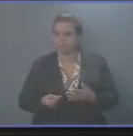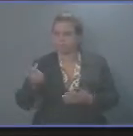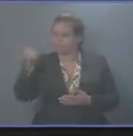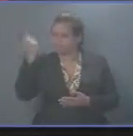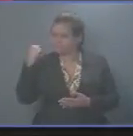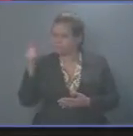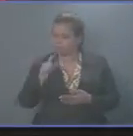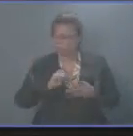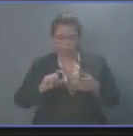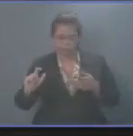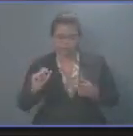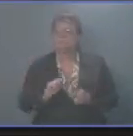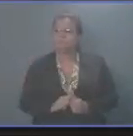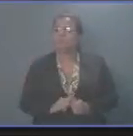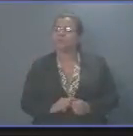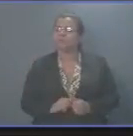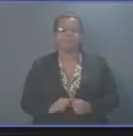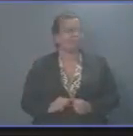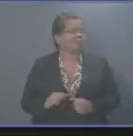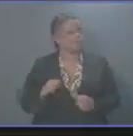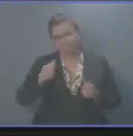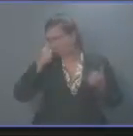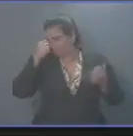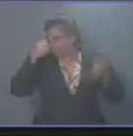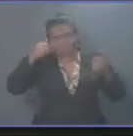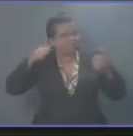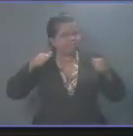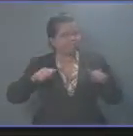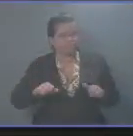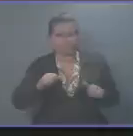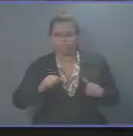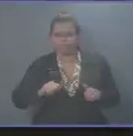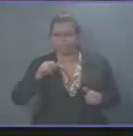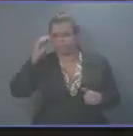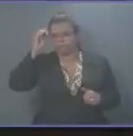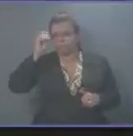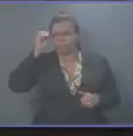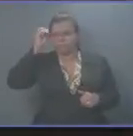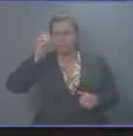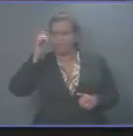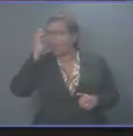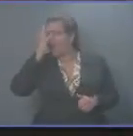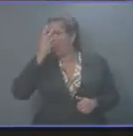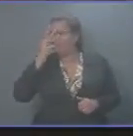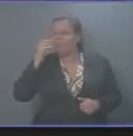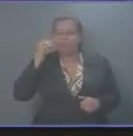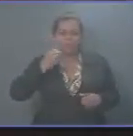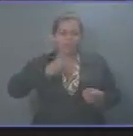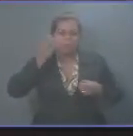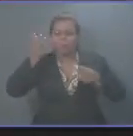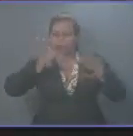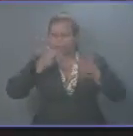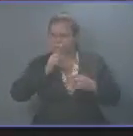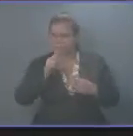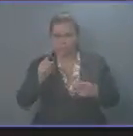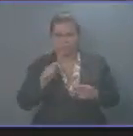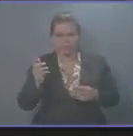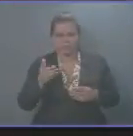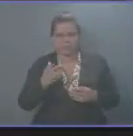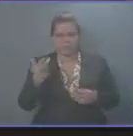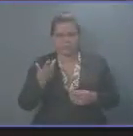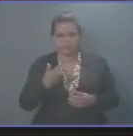pasada. No estamos de acuerdo con los discursos bonitos, estamos de acuerdo con los hechos